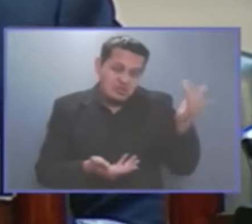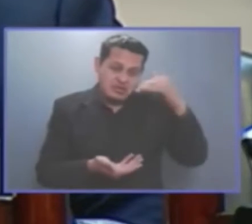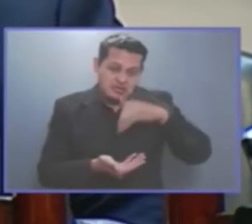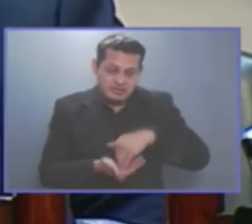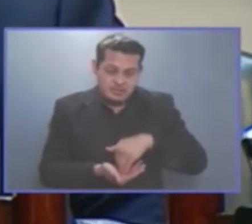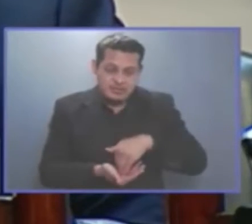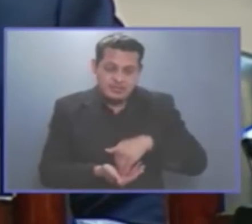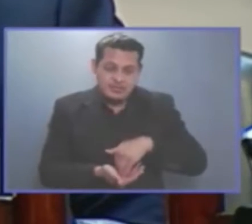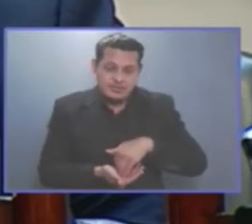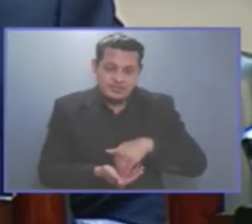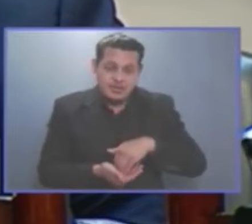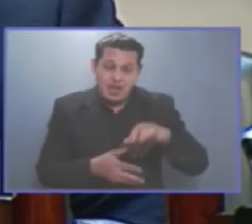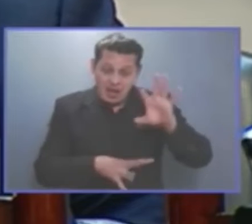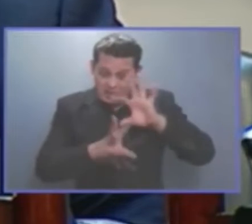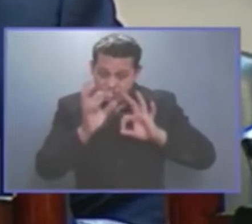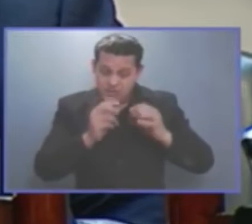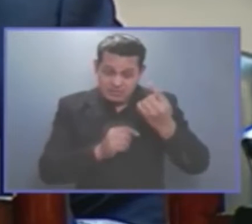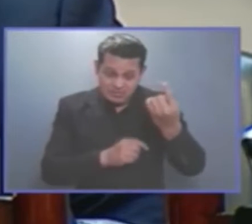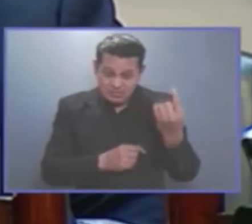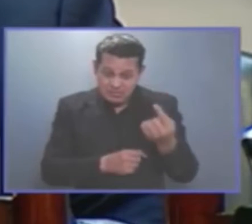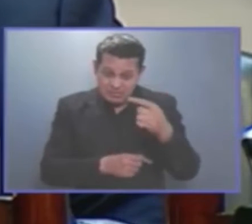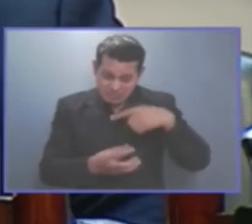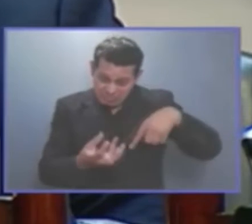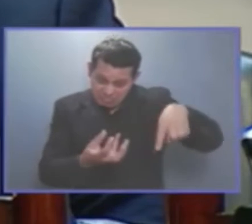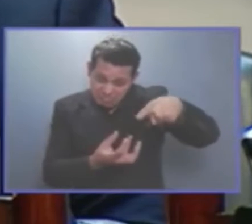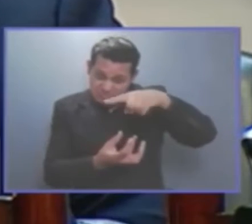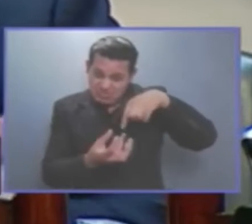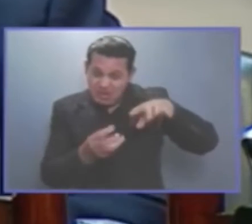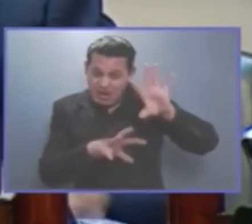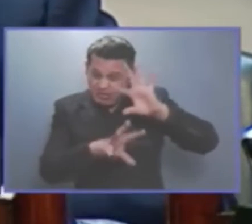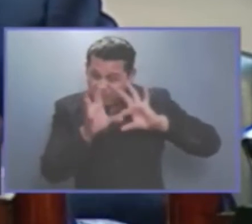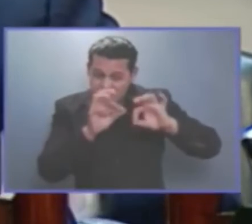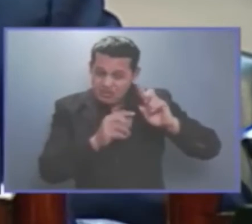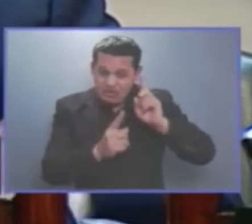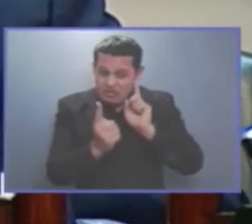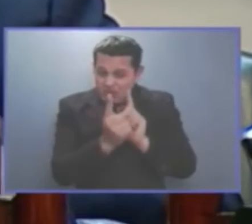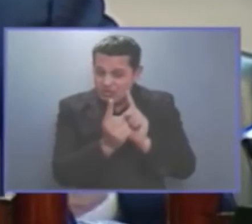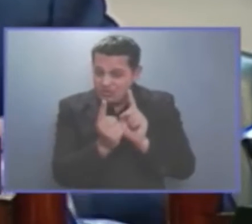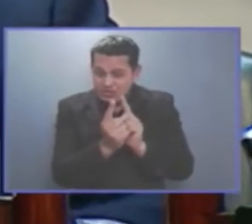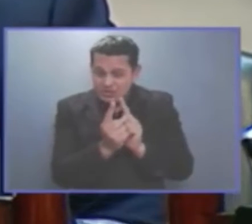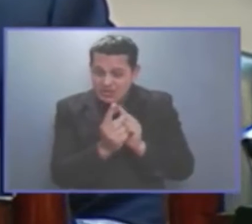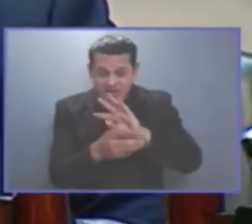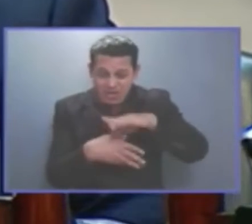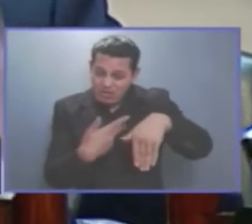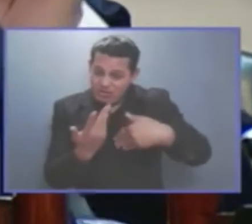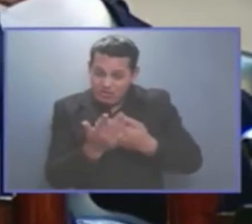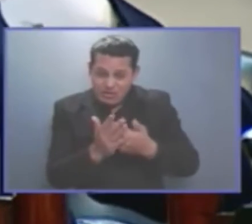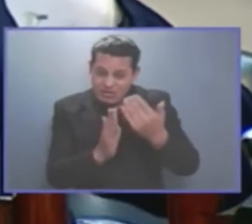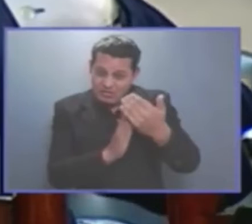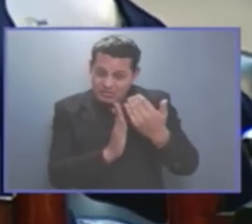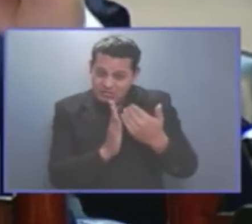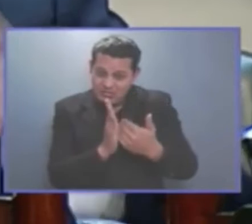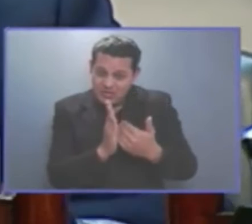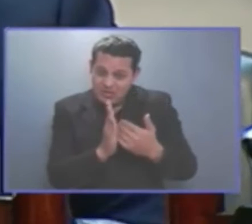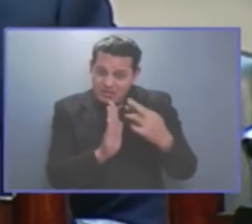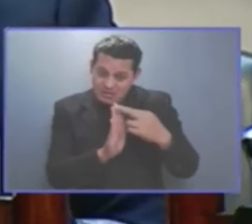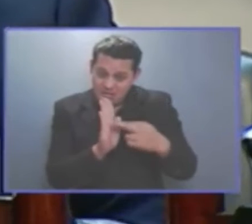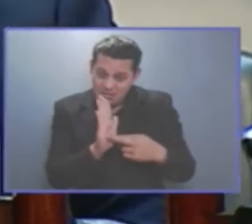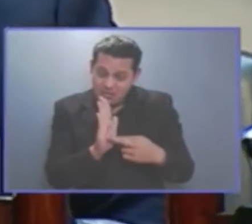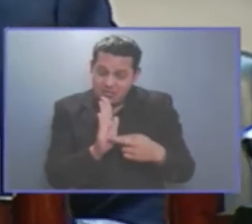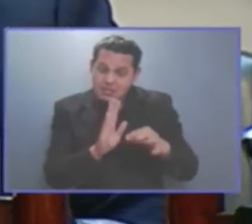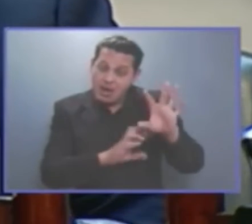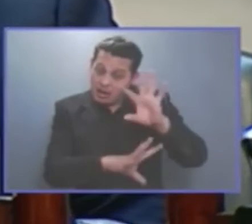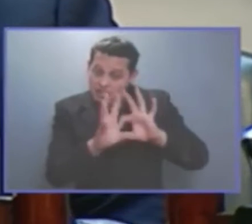error algunos de ustedes no conocían todo esto pero algunos otros